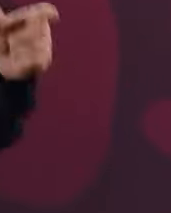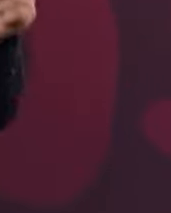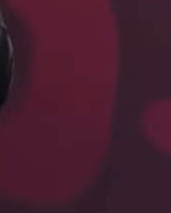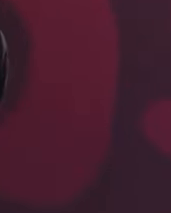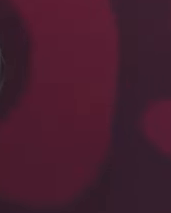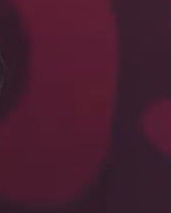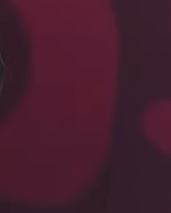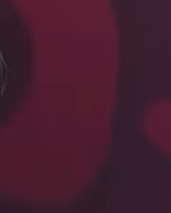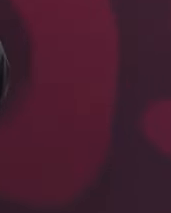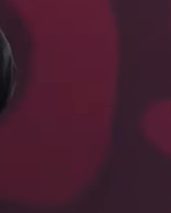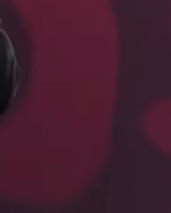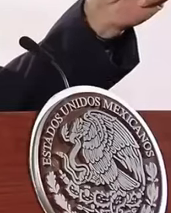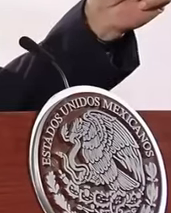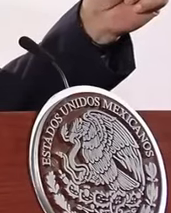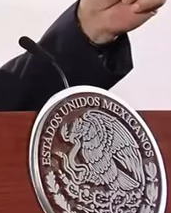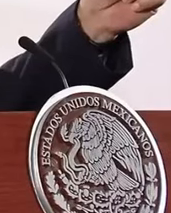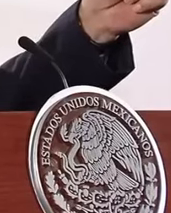era